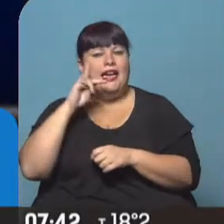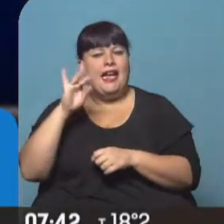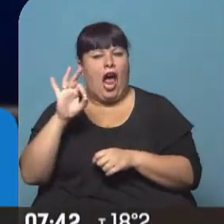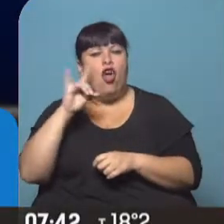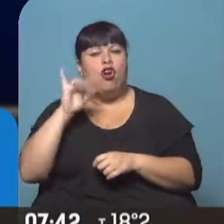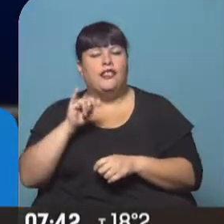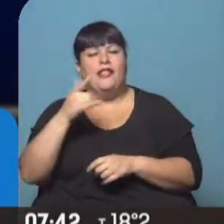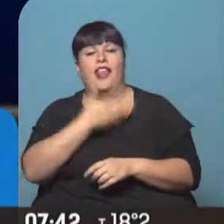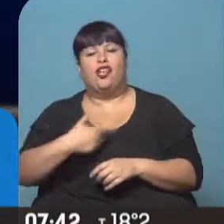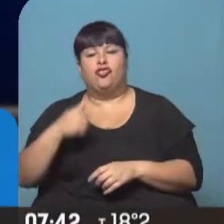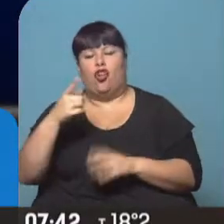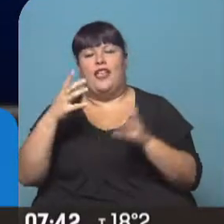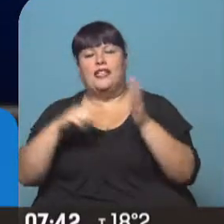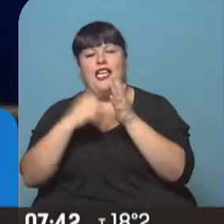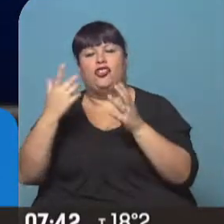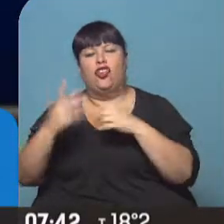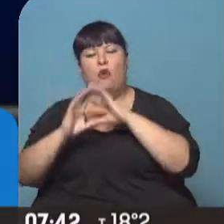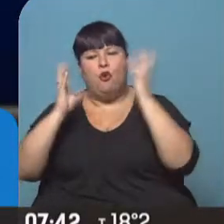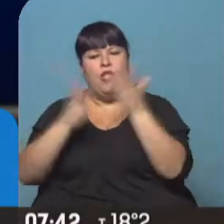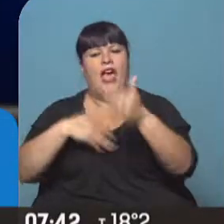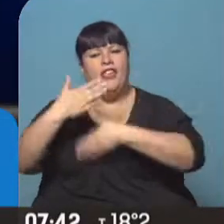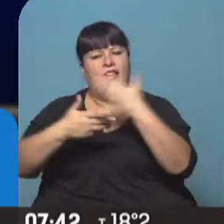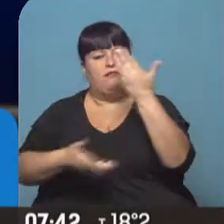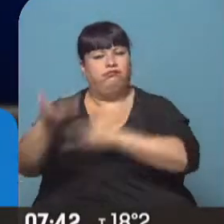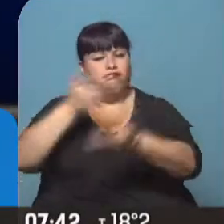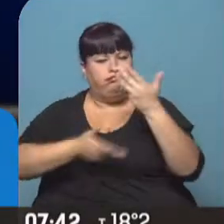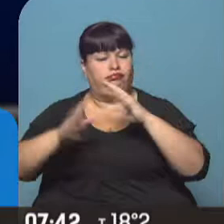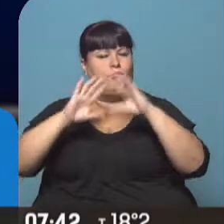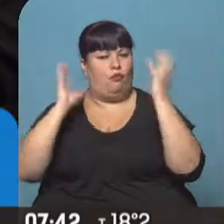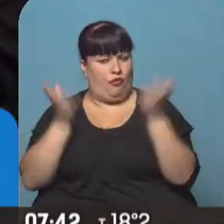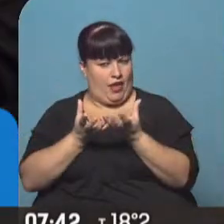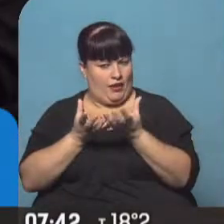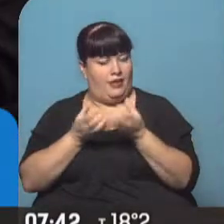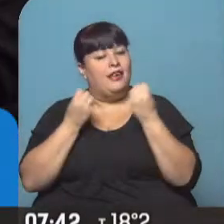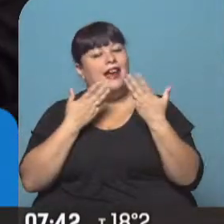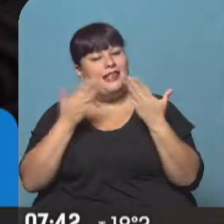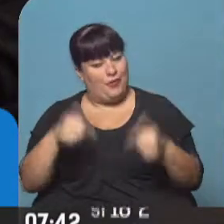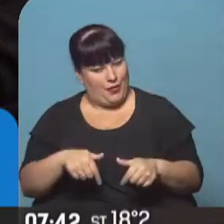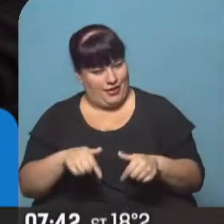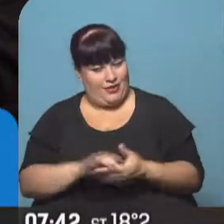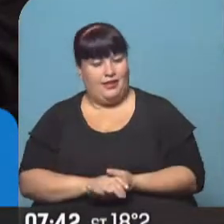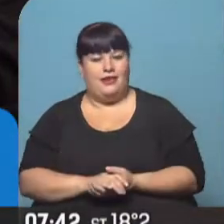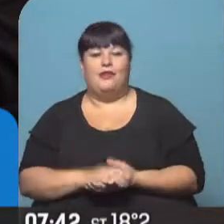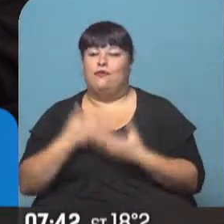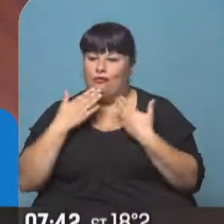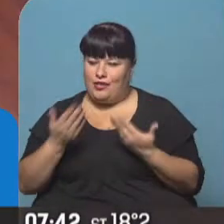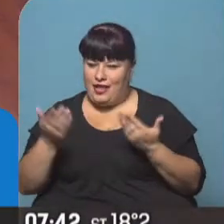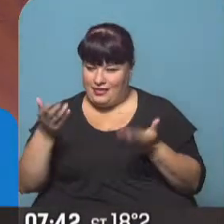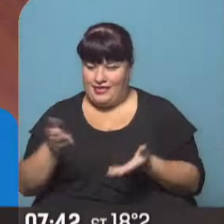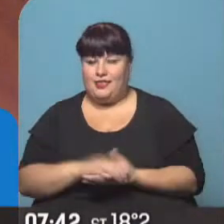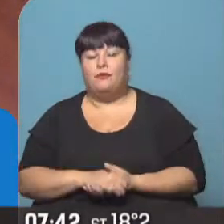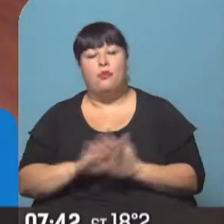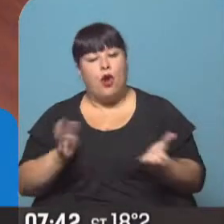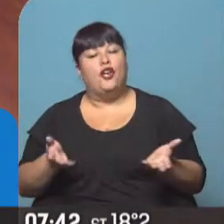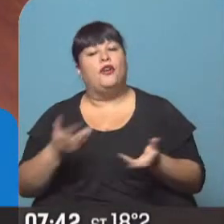Ortiz, director ejecutivo del Centro Internacional del Desarrollo e Intercambio Internacional. Gracias por venir. Muchísimas, que tenga buen día. Gracias, Pablo.